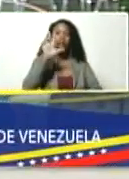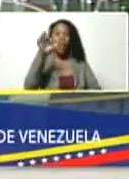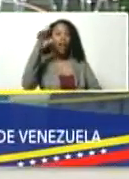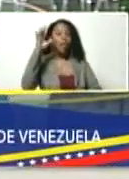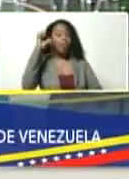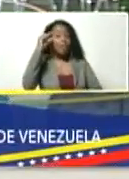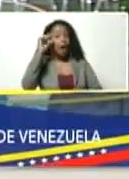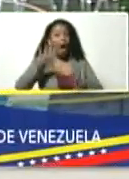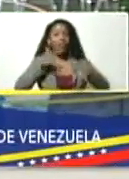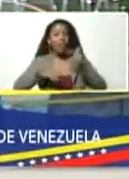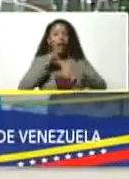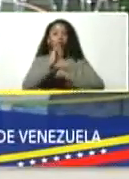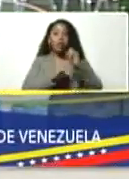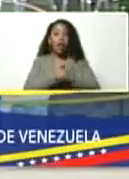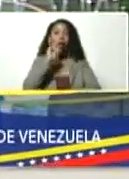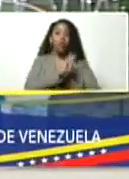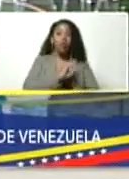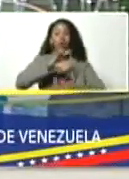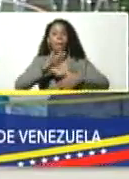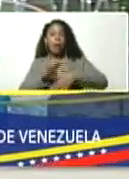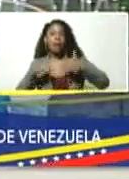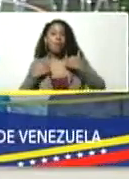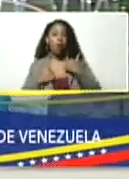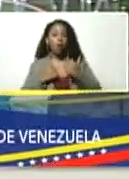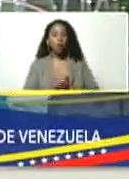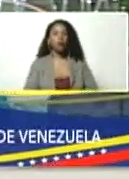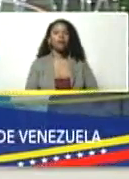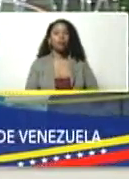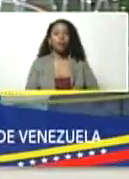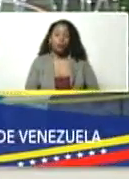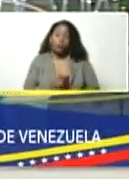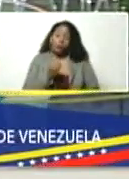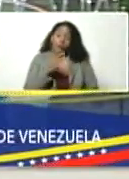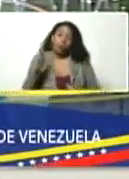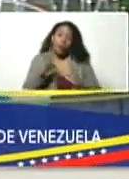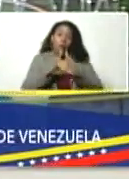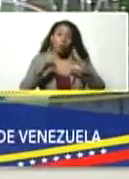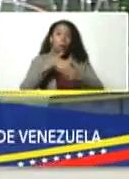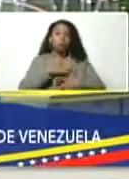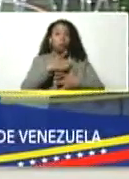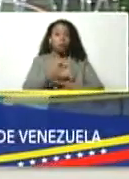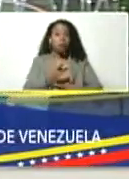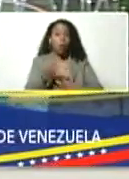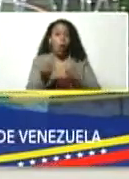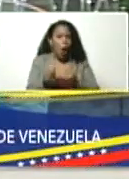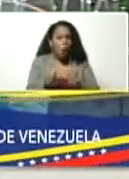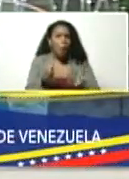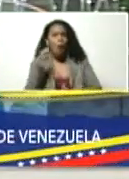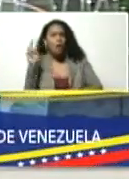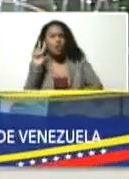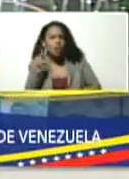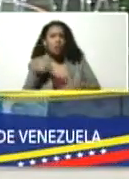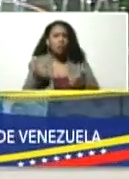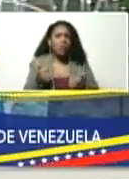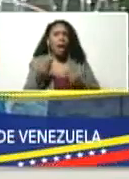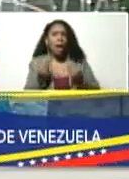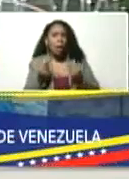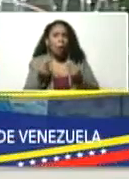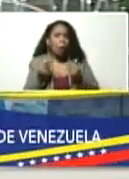actividad internacional, lunes, martes y miércoles. Y bueno, todos estaban interesados cómo está Venezuela, cómo está la